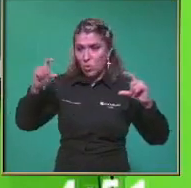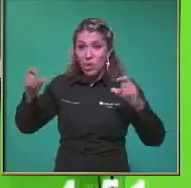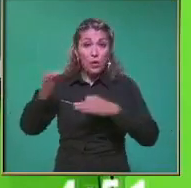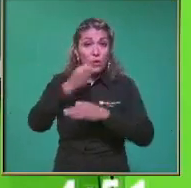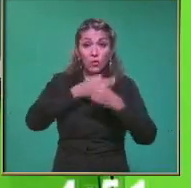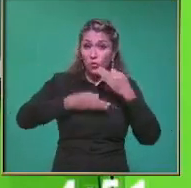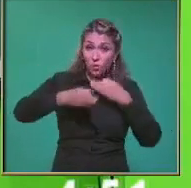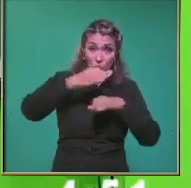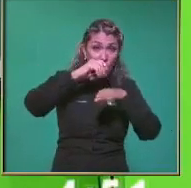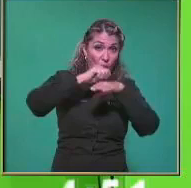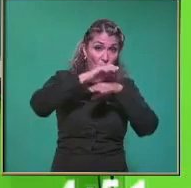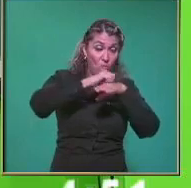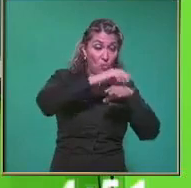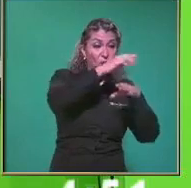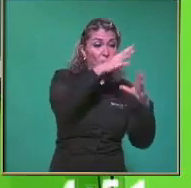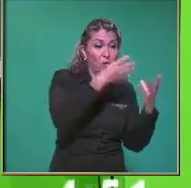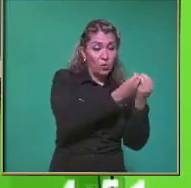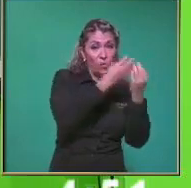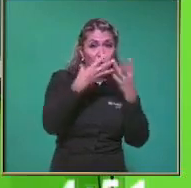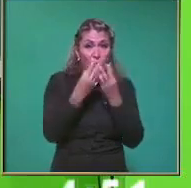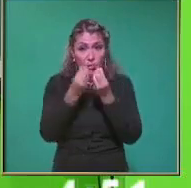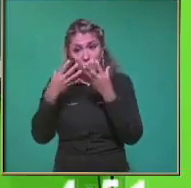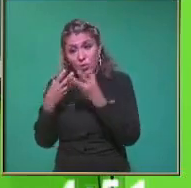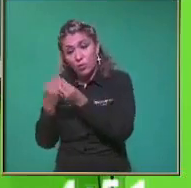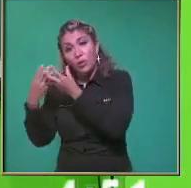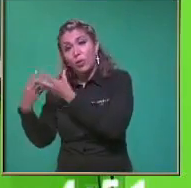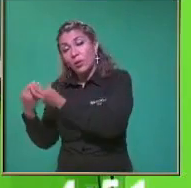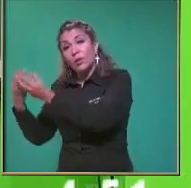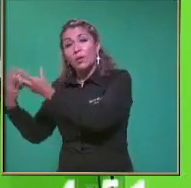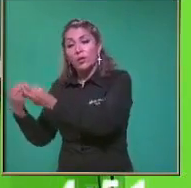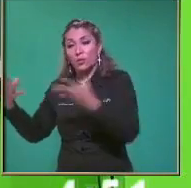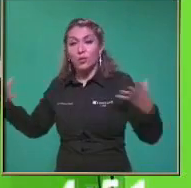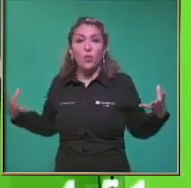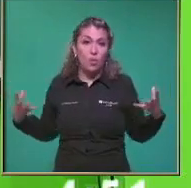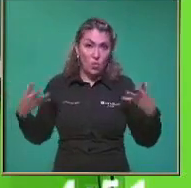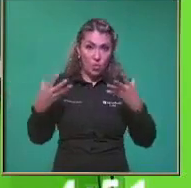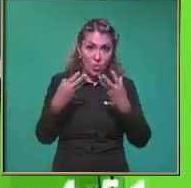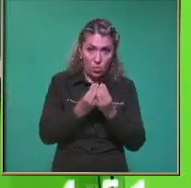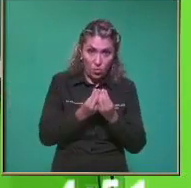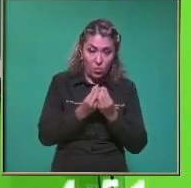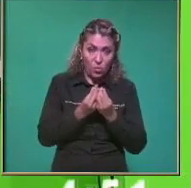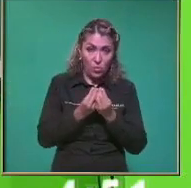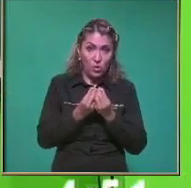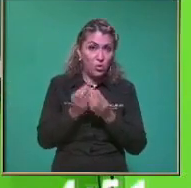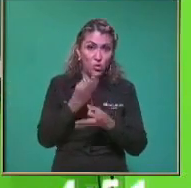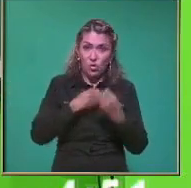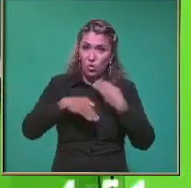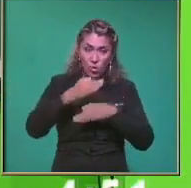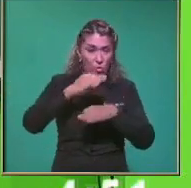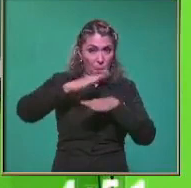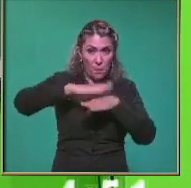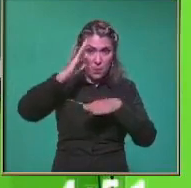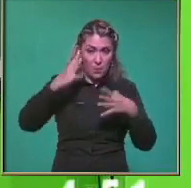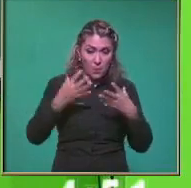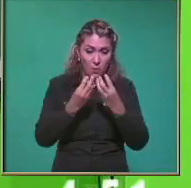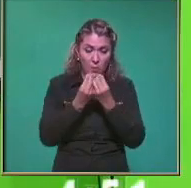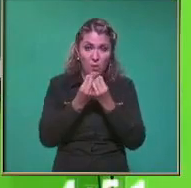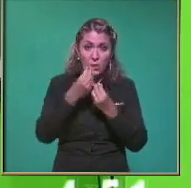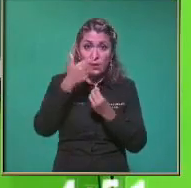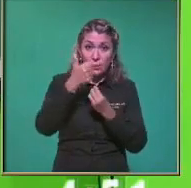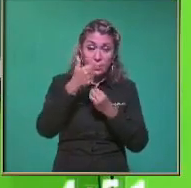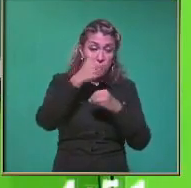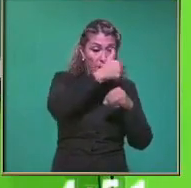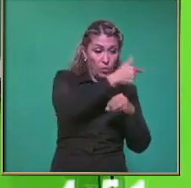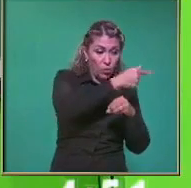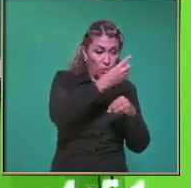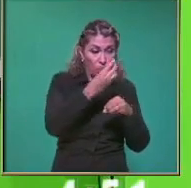73, 69, 67, 67, 67, 58 y 54. Sumo las 7 cantidades.